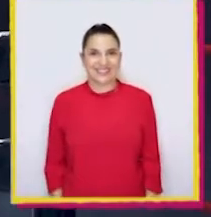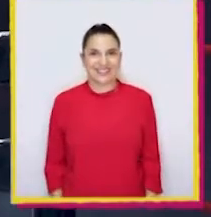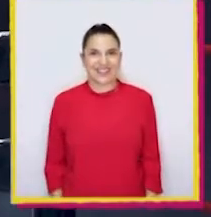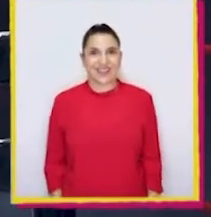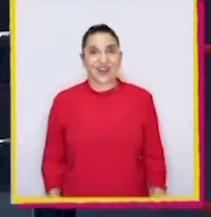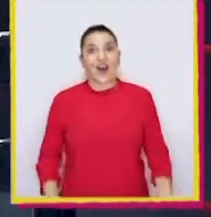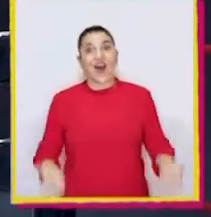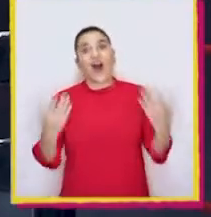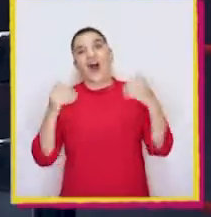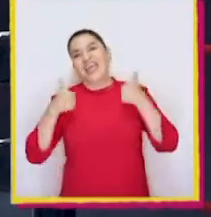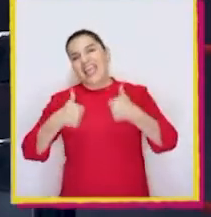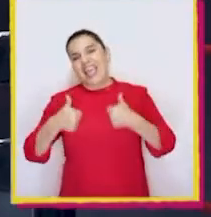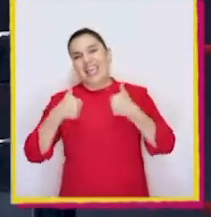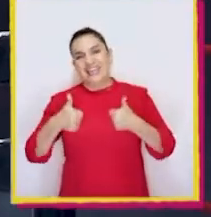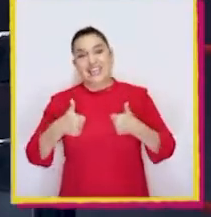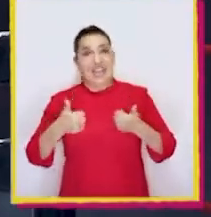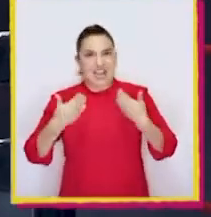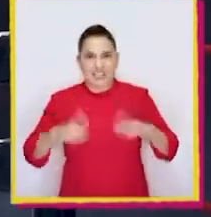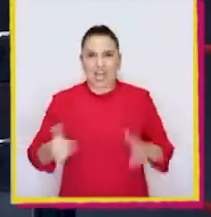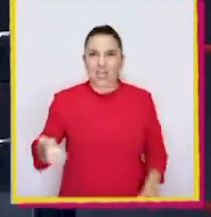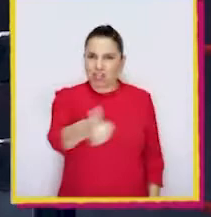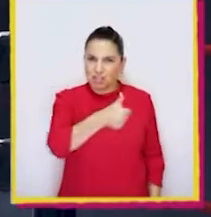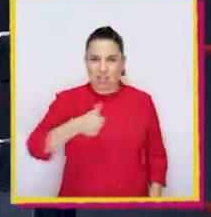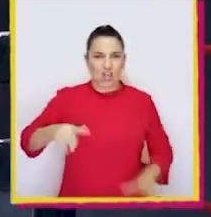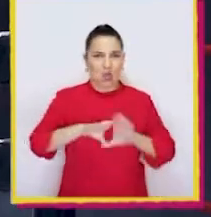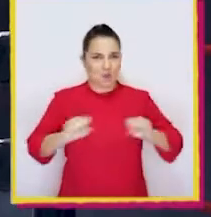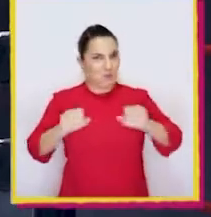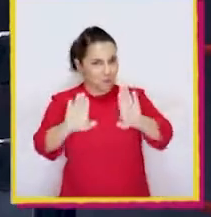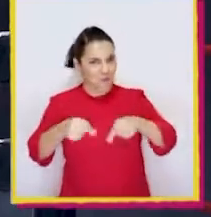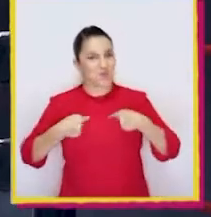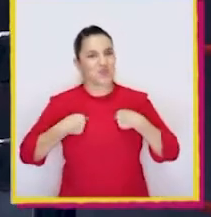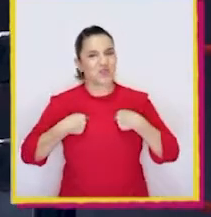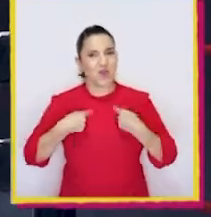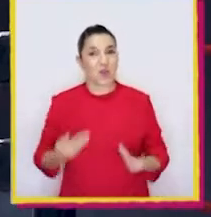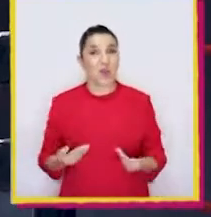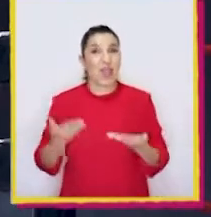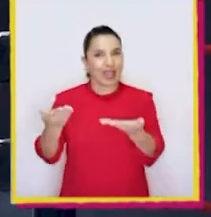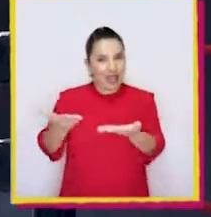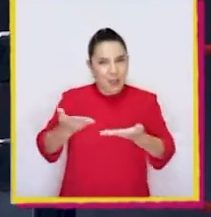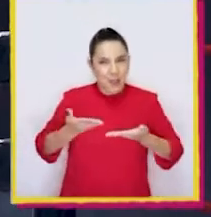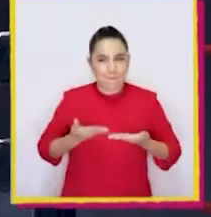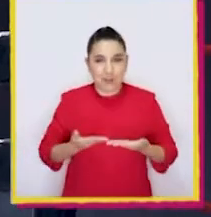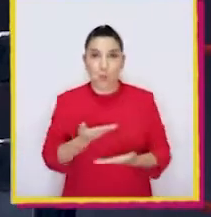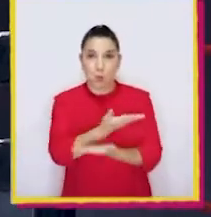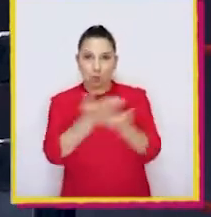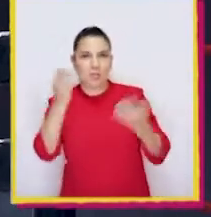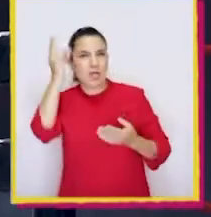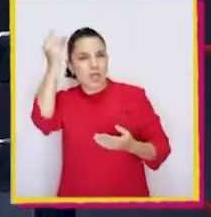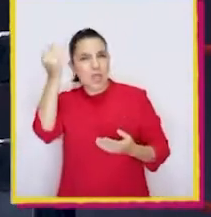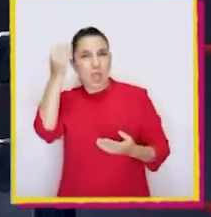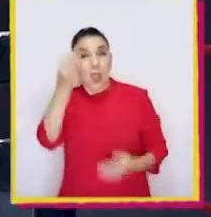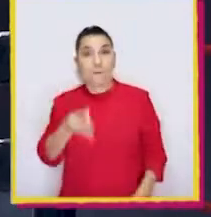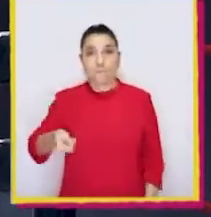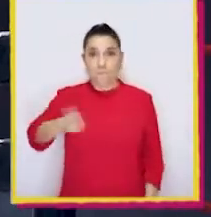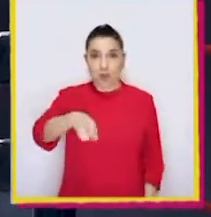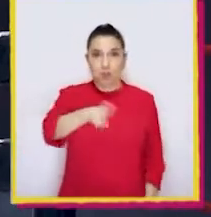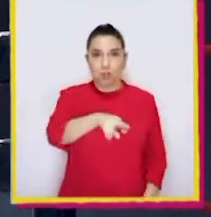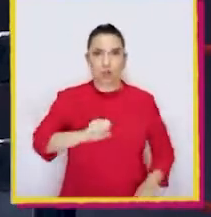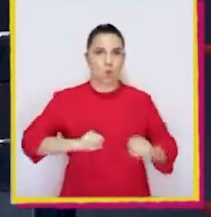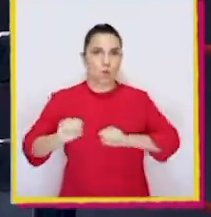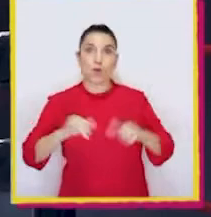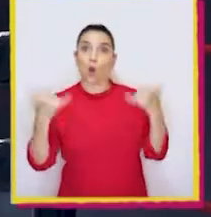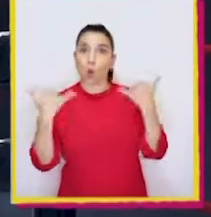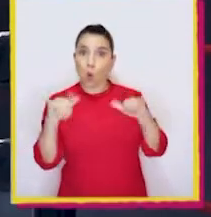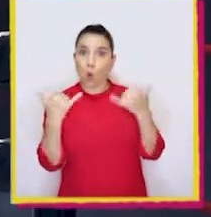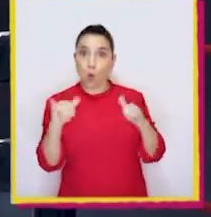derecho. ¡Genial! Ya están todos preparados como yo. Los invito a crear patrones de